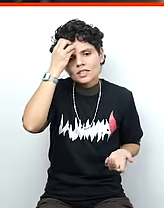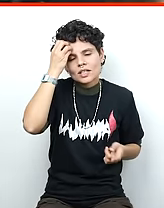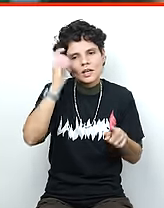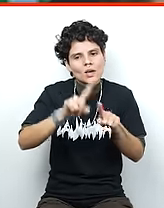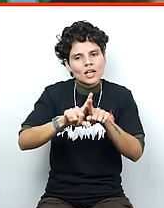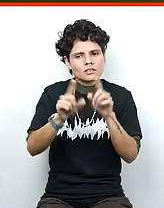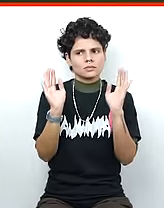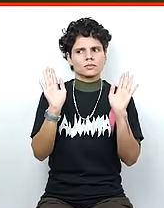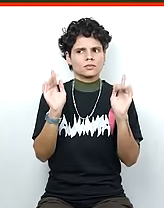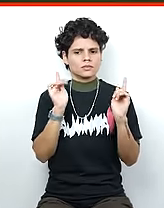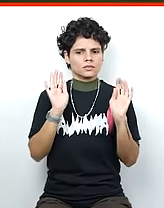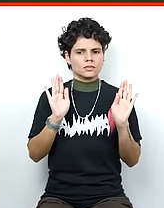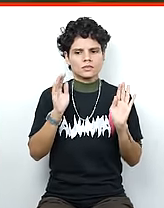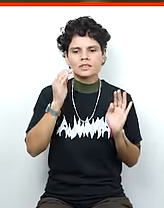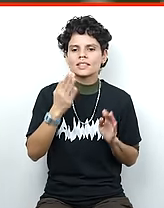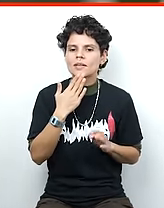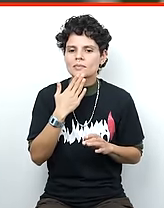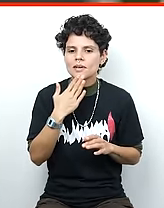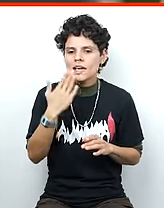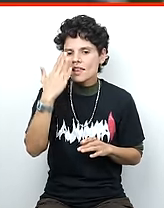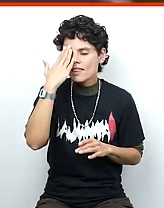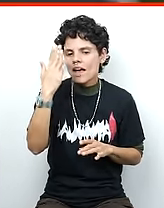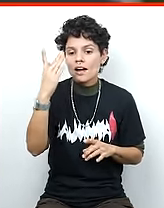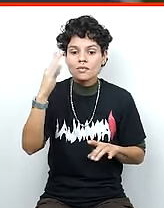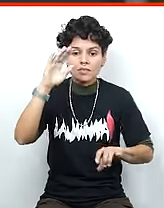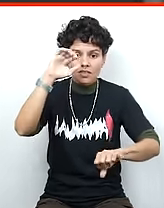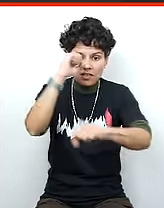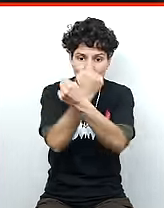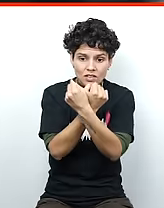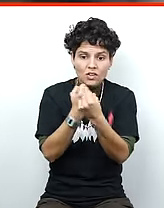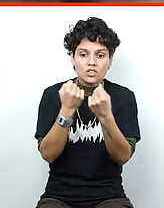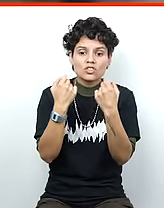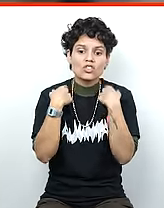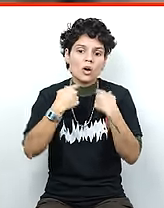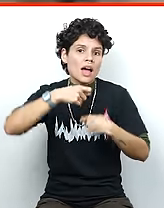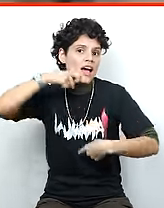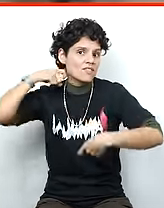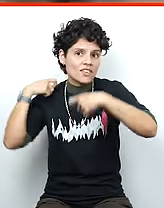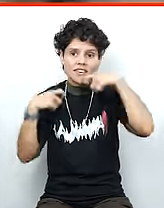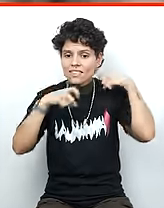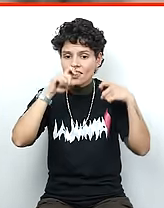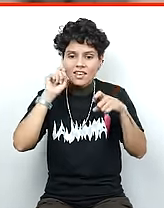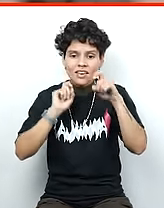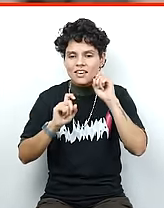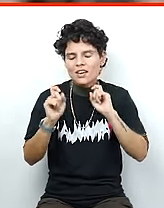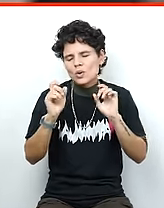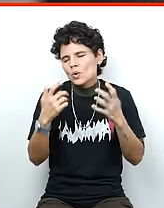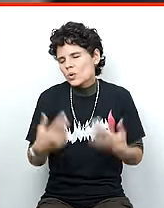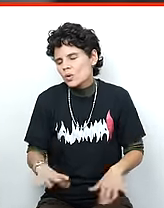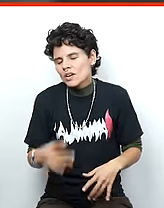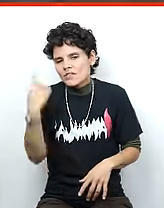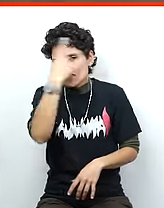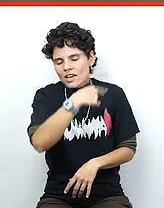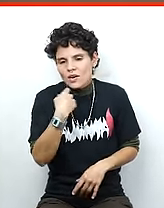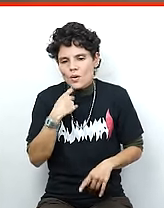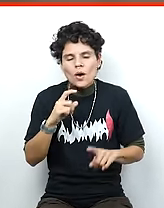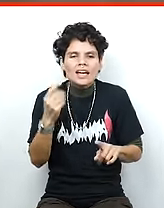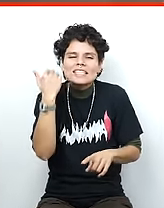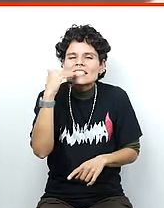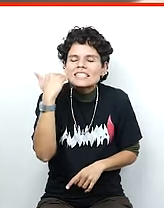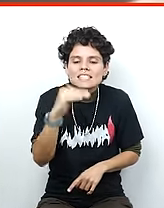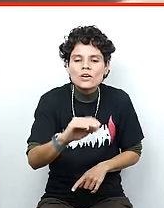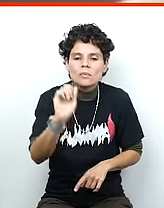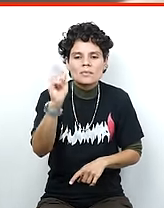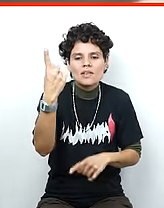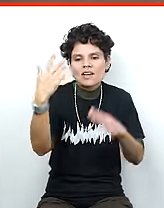Protección policial. Un día en la depresión, igual en la ola, me afecté, pues bueno, y me veía terrible, cabrón chico. Y fue el día que renté la. Por primera vez me mudaba de un